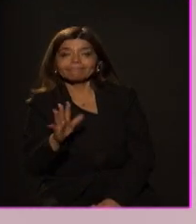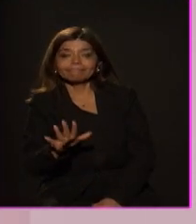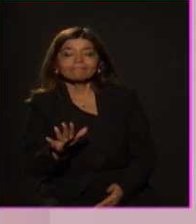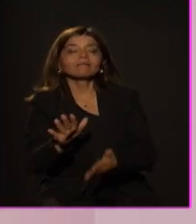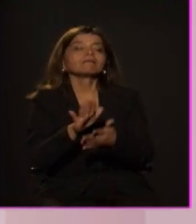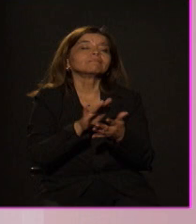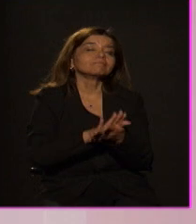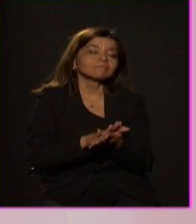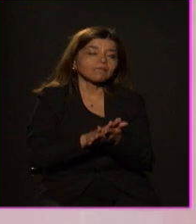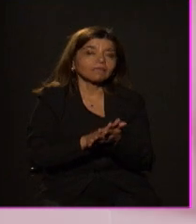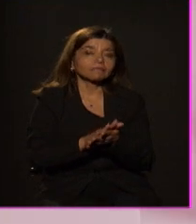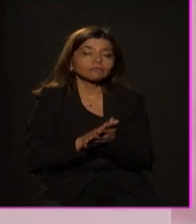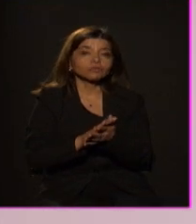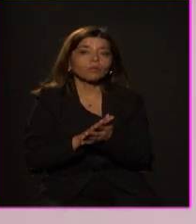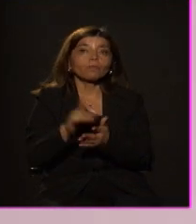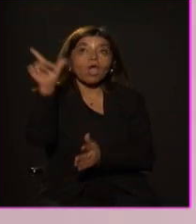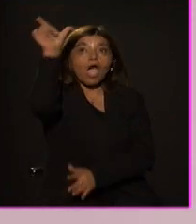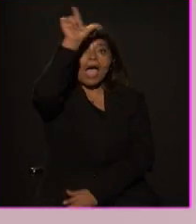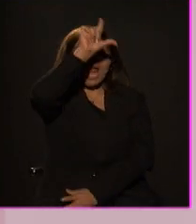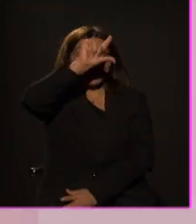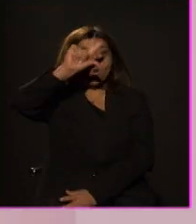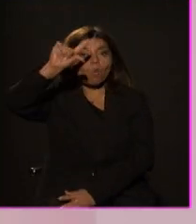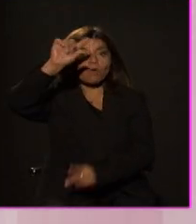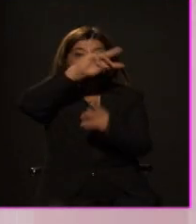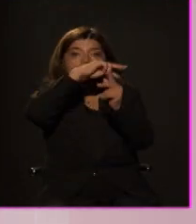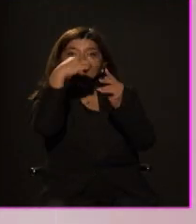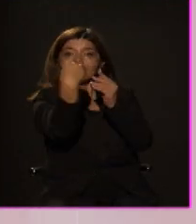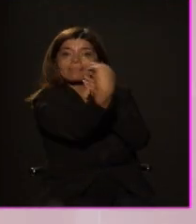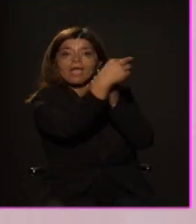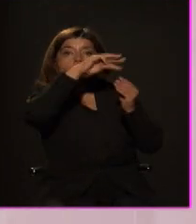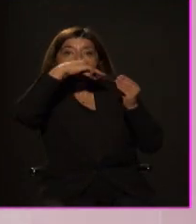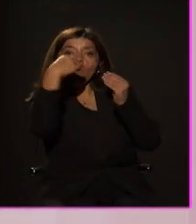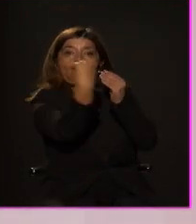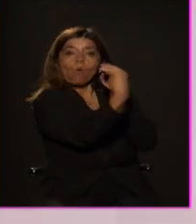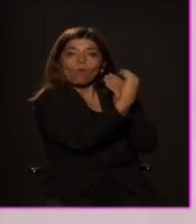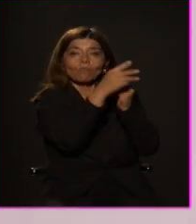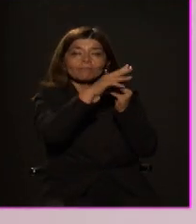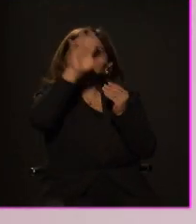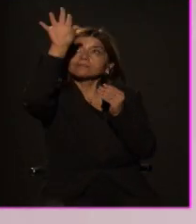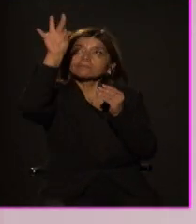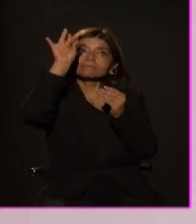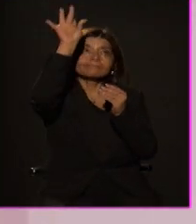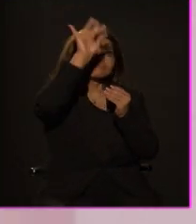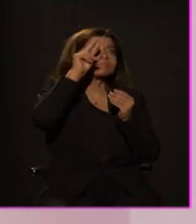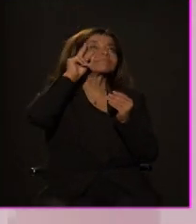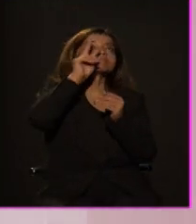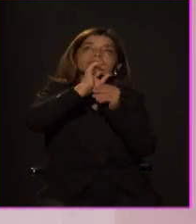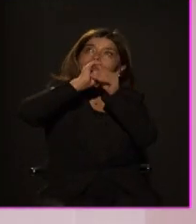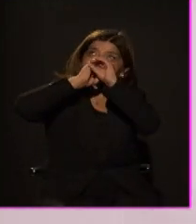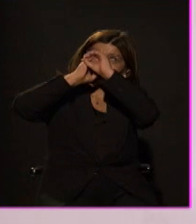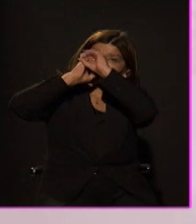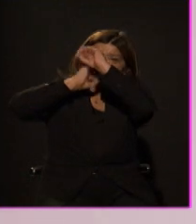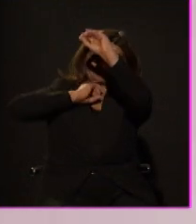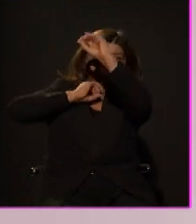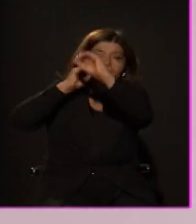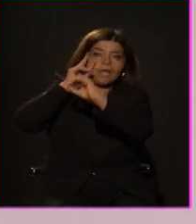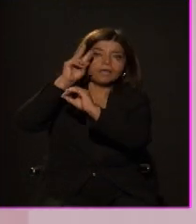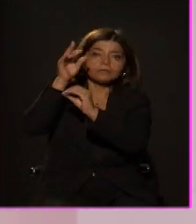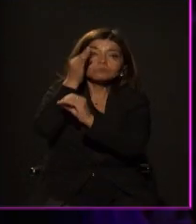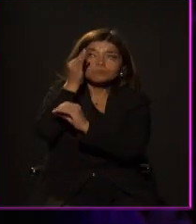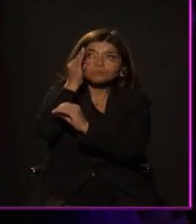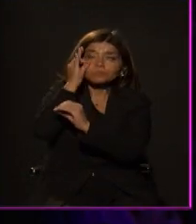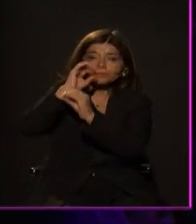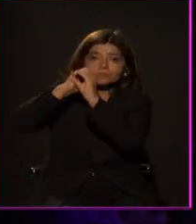imágenes de las lunas de Júpiter y usaban esas lunas para calibrar el instrumento y ver hacia dónde estaba apuntando la sonda. Y